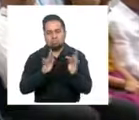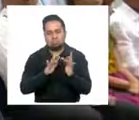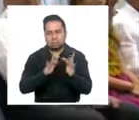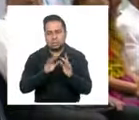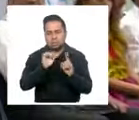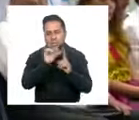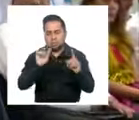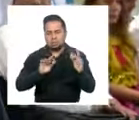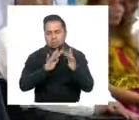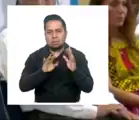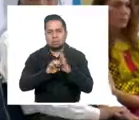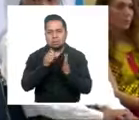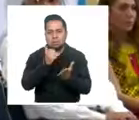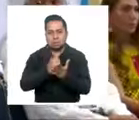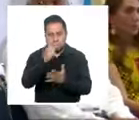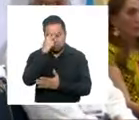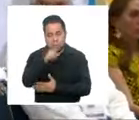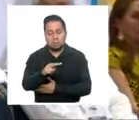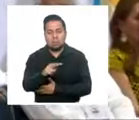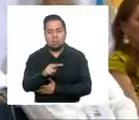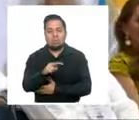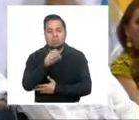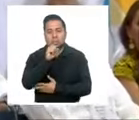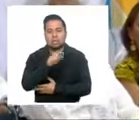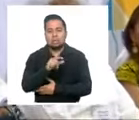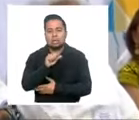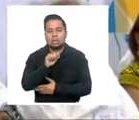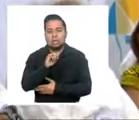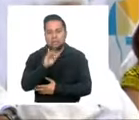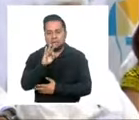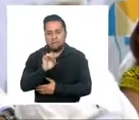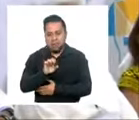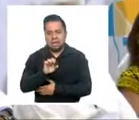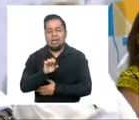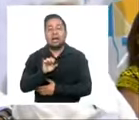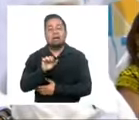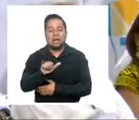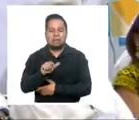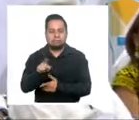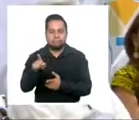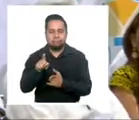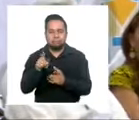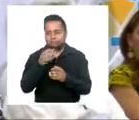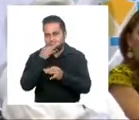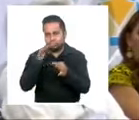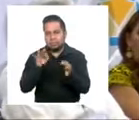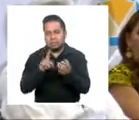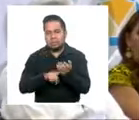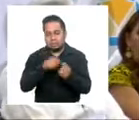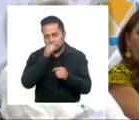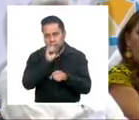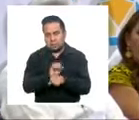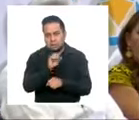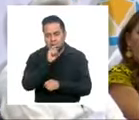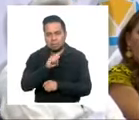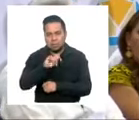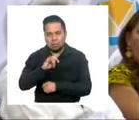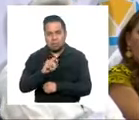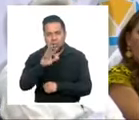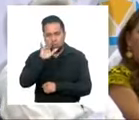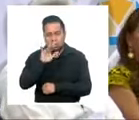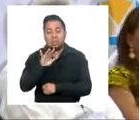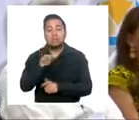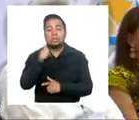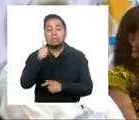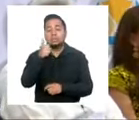destinos nacionales, como es Ciudad de México, el AIFA, en la cual estamos haciendo la difusión desde la Secretaría, Tijuana y Monterrey.